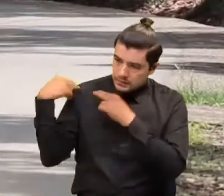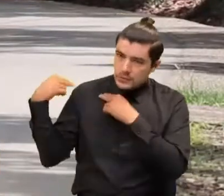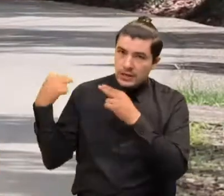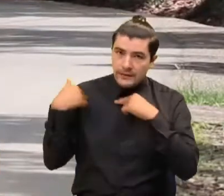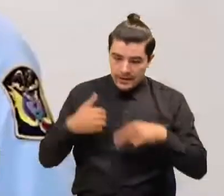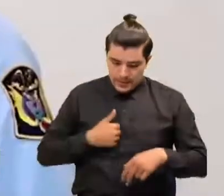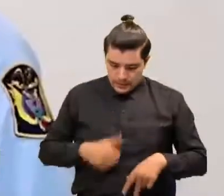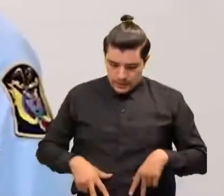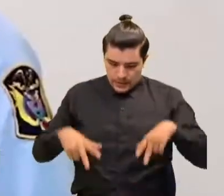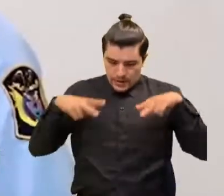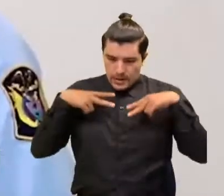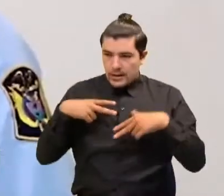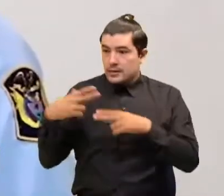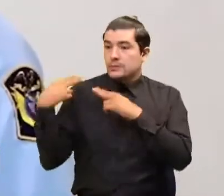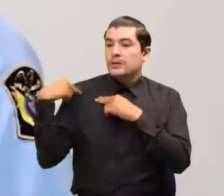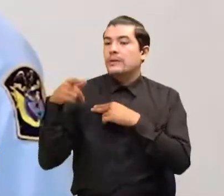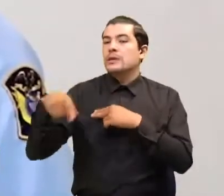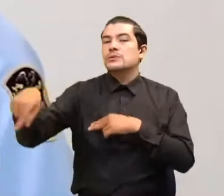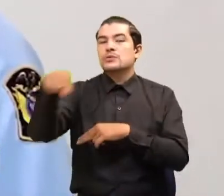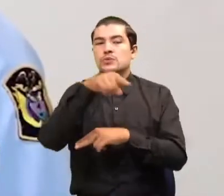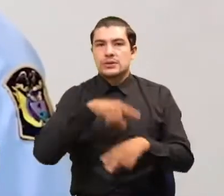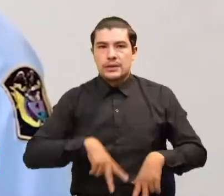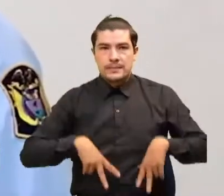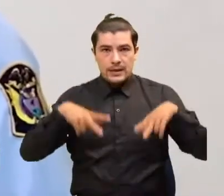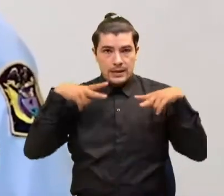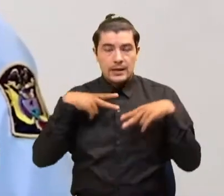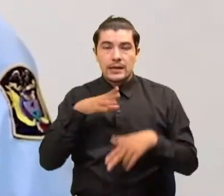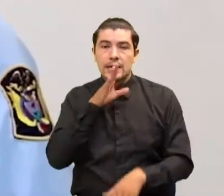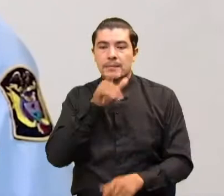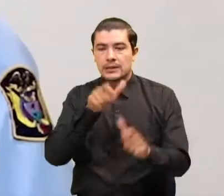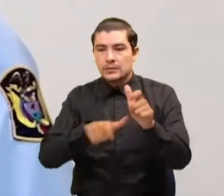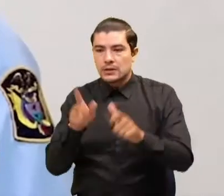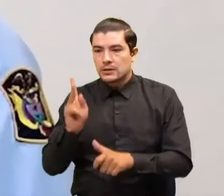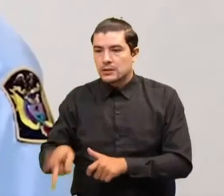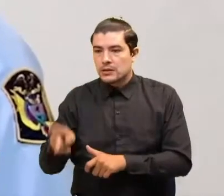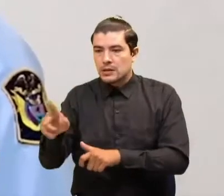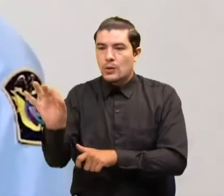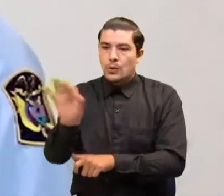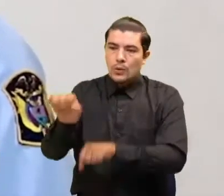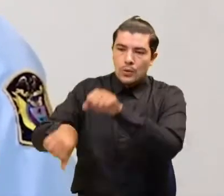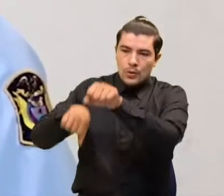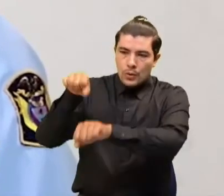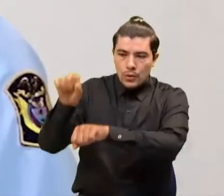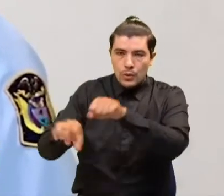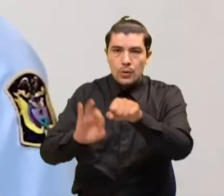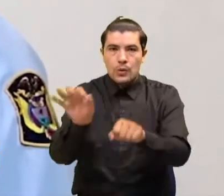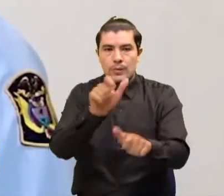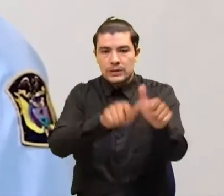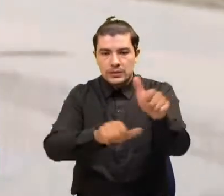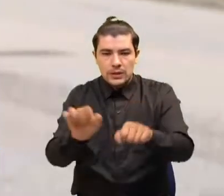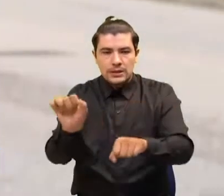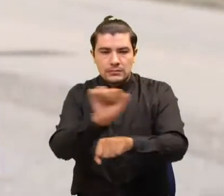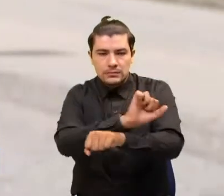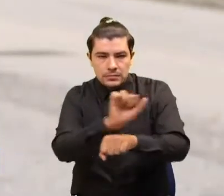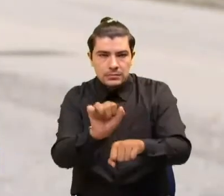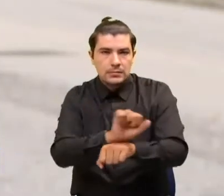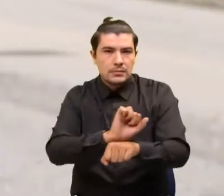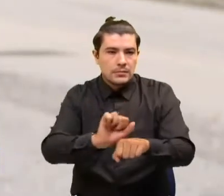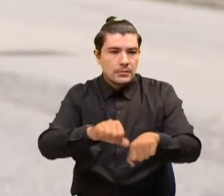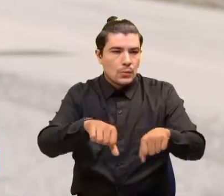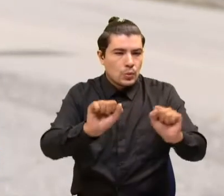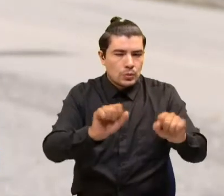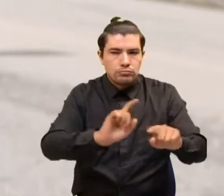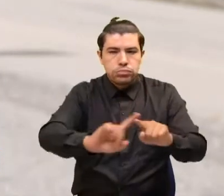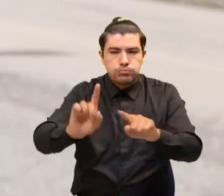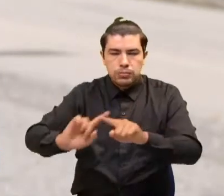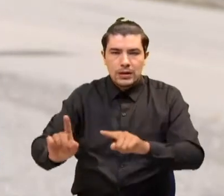y de la vida de los demás actores viales, como los peatones, los ciclistas, los motociclistas, los demás conductores de vehículos.